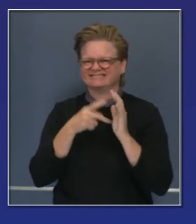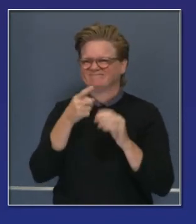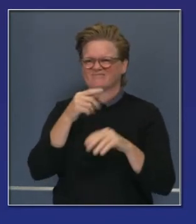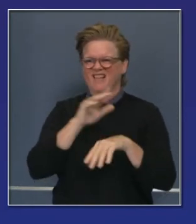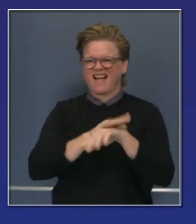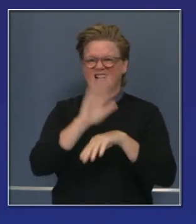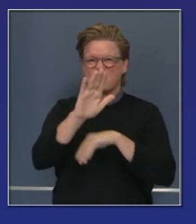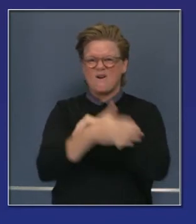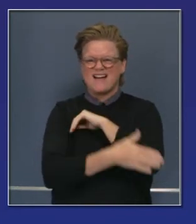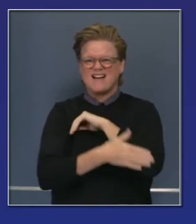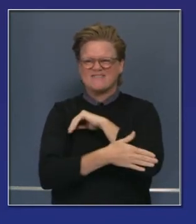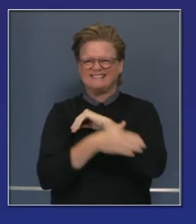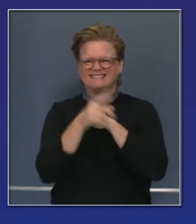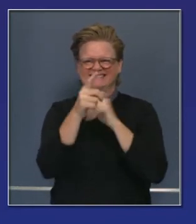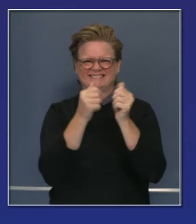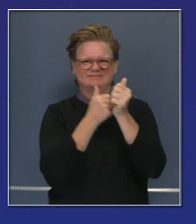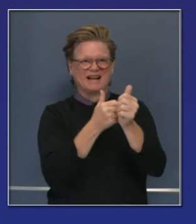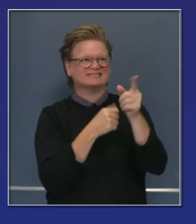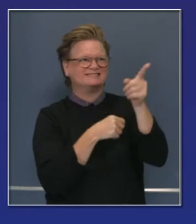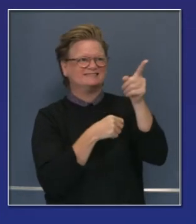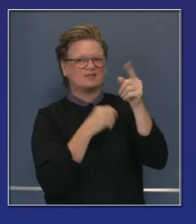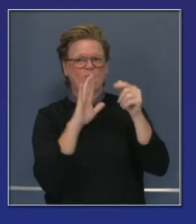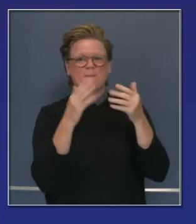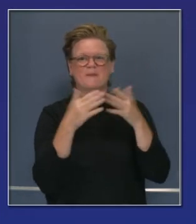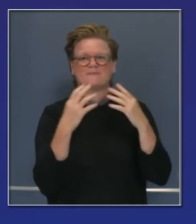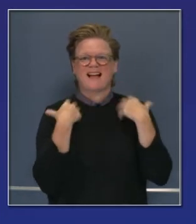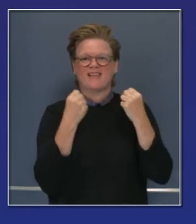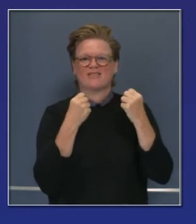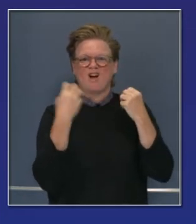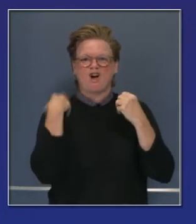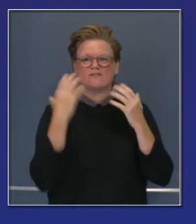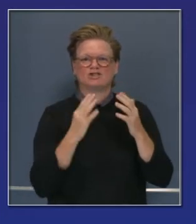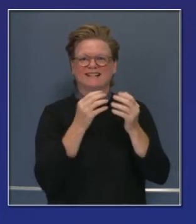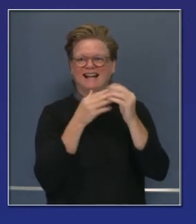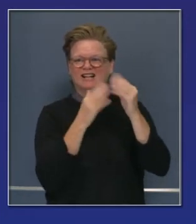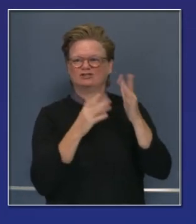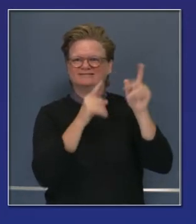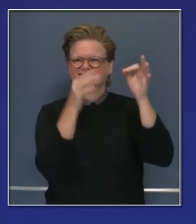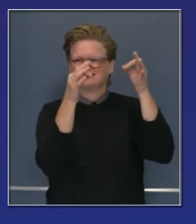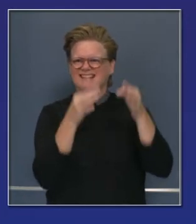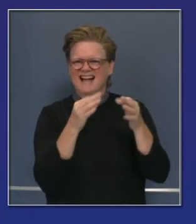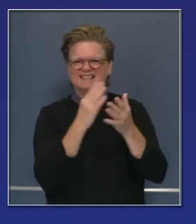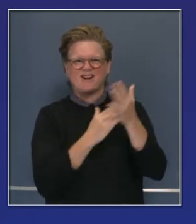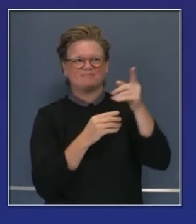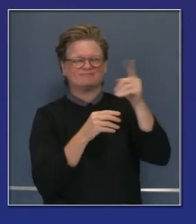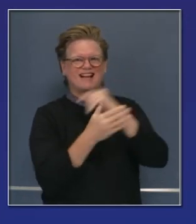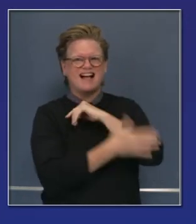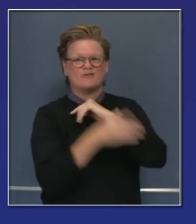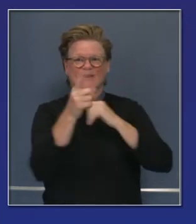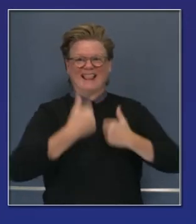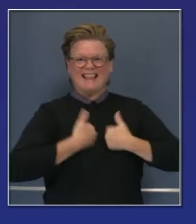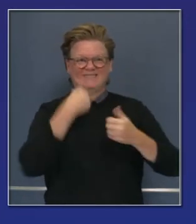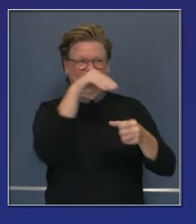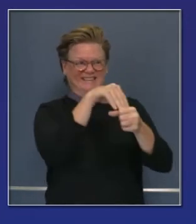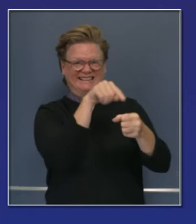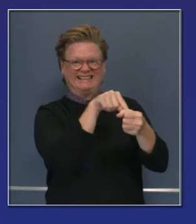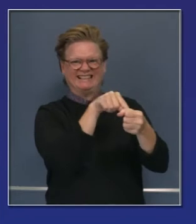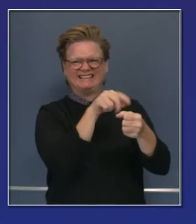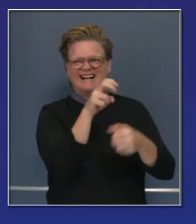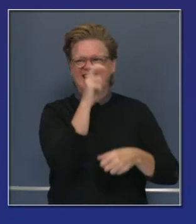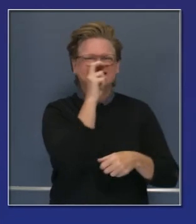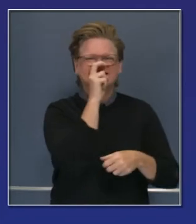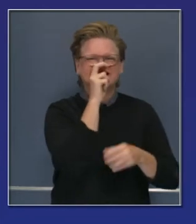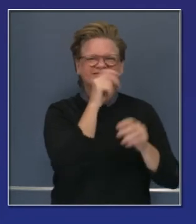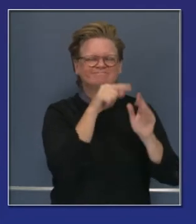no puede ser menos rigurosa que a nivel del condado. Pero si el condado ve condiciones que les obliga a ser más rígidos que